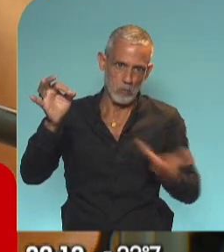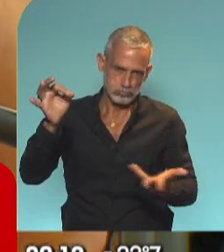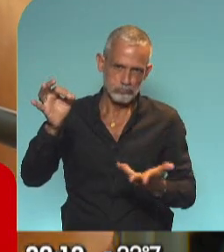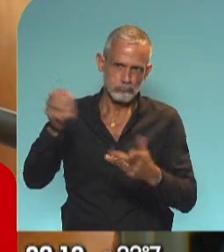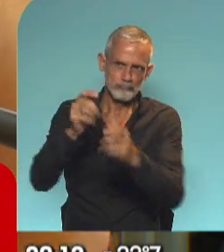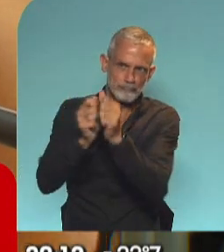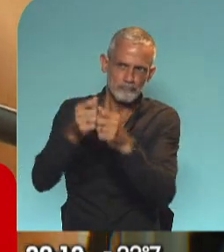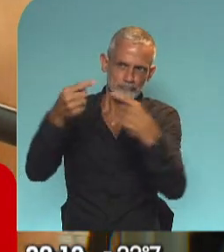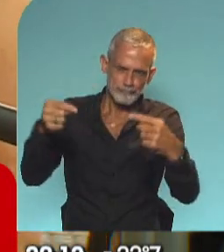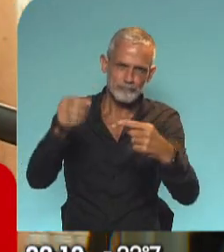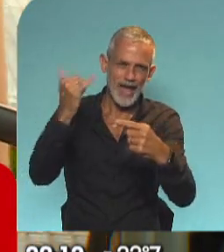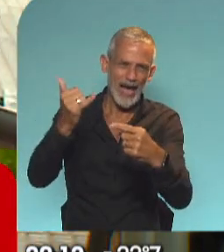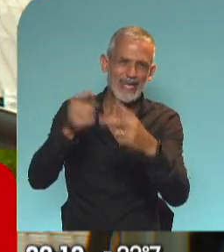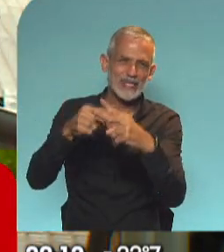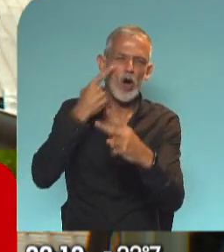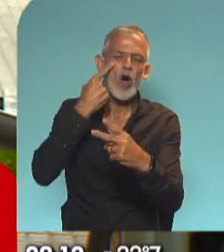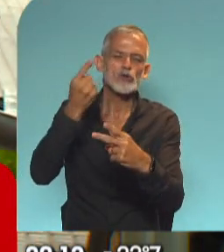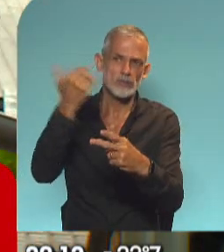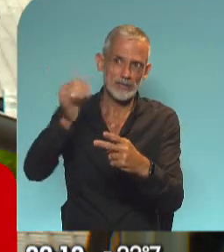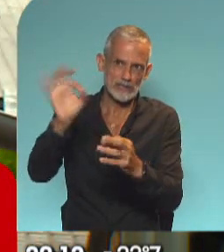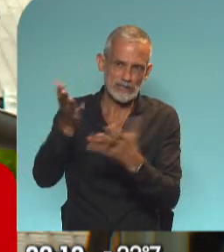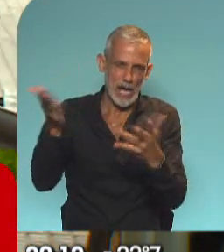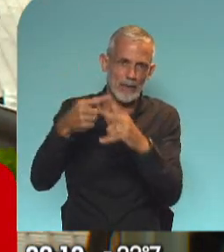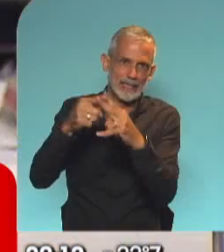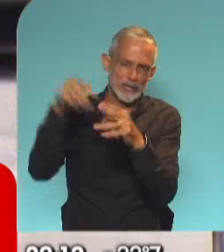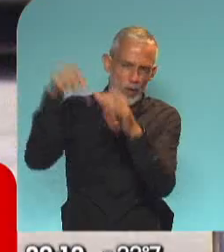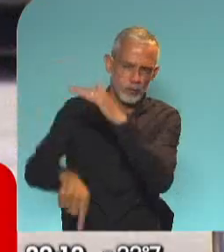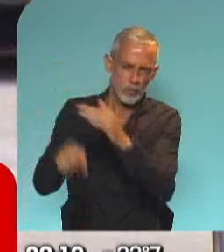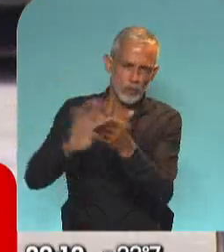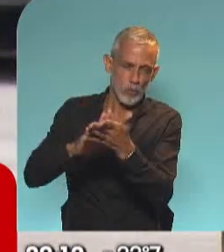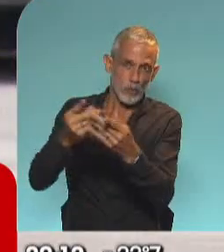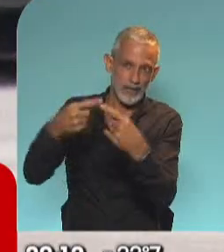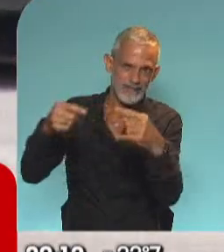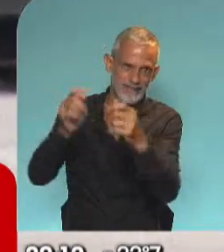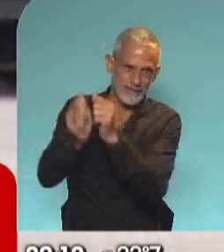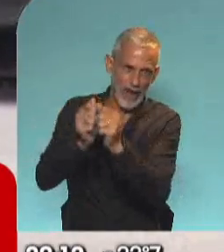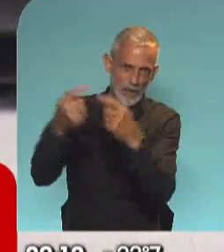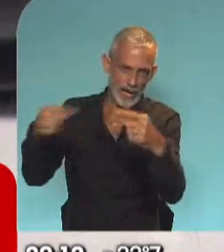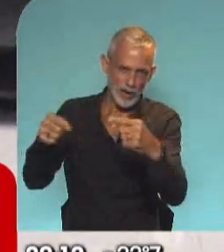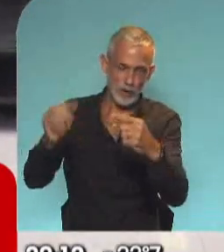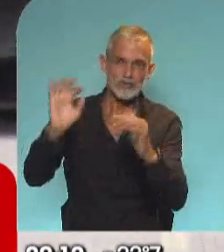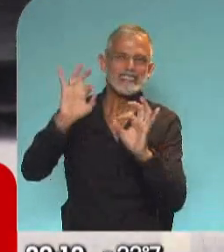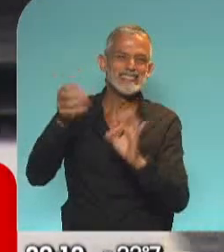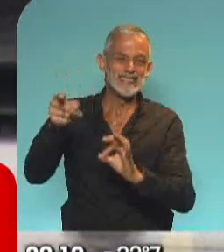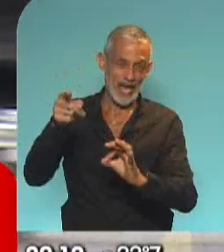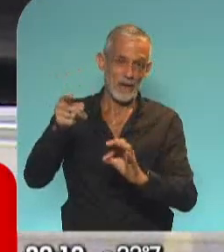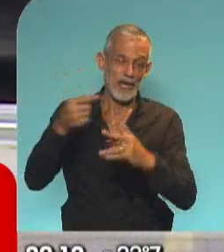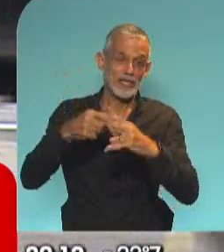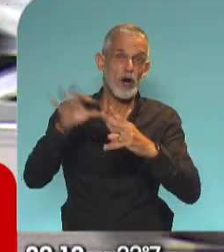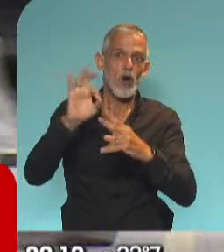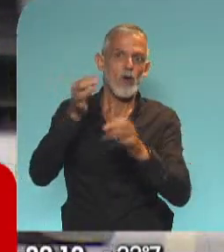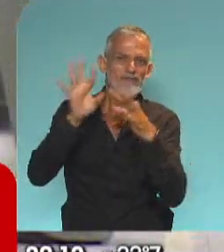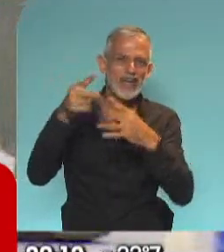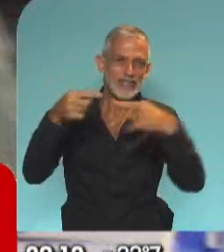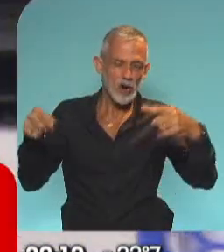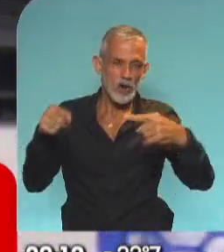son los que tienen el conocimiento técnico para la prestación de los servicios o la comercialización de